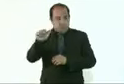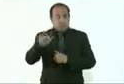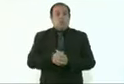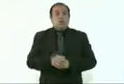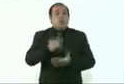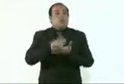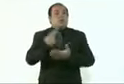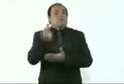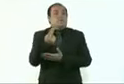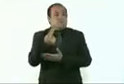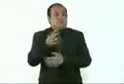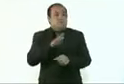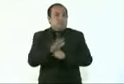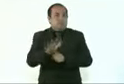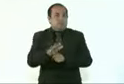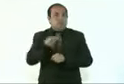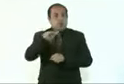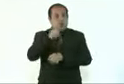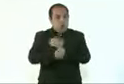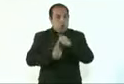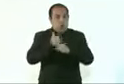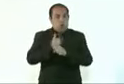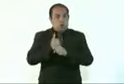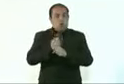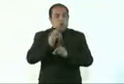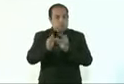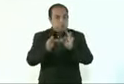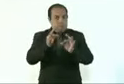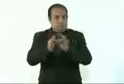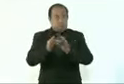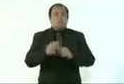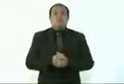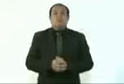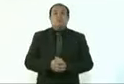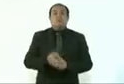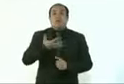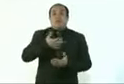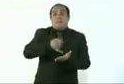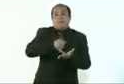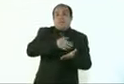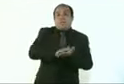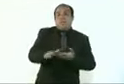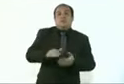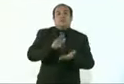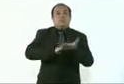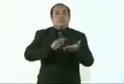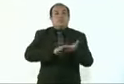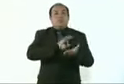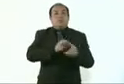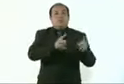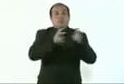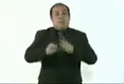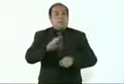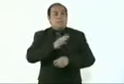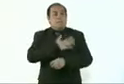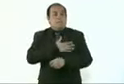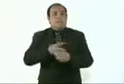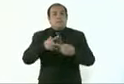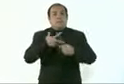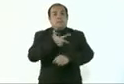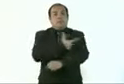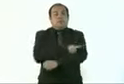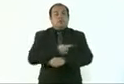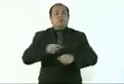que necesitamos es tener 18 años cumplidos para este caso y llevar impreso el expediente que pueden descargar en